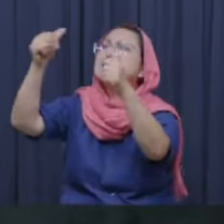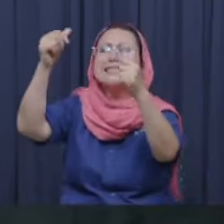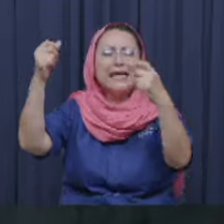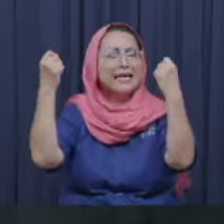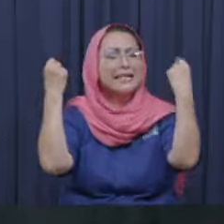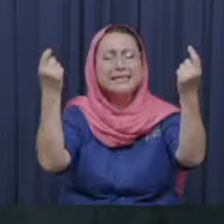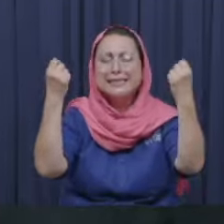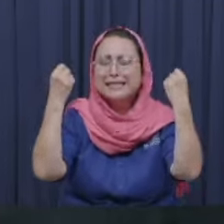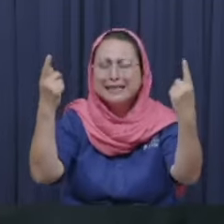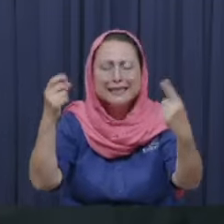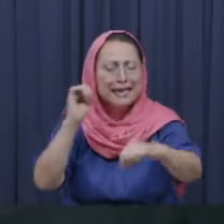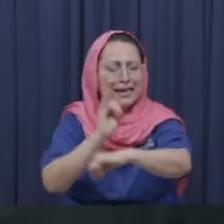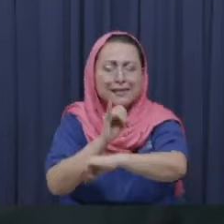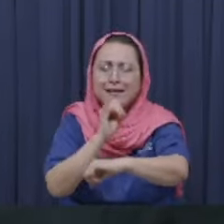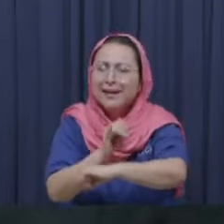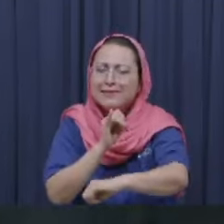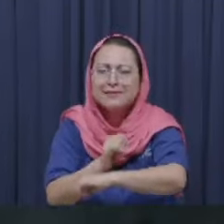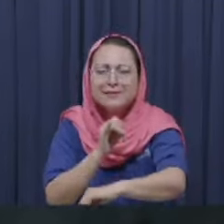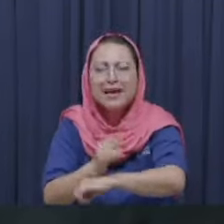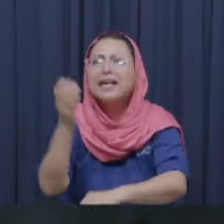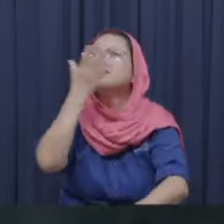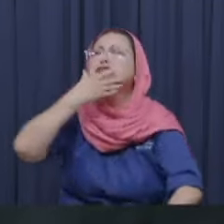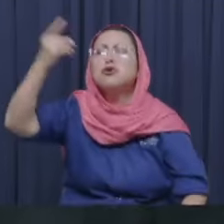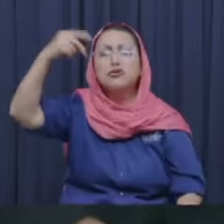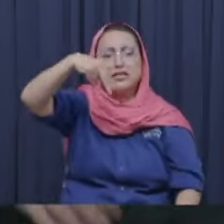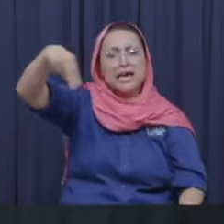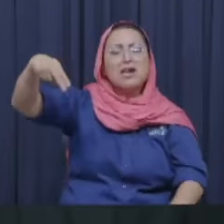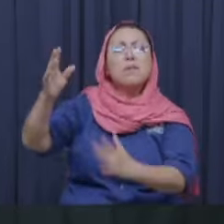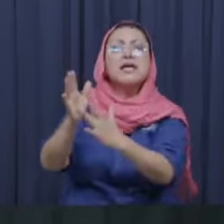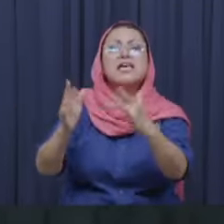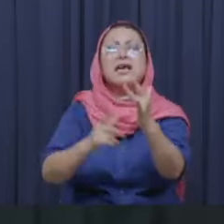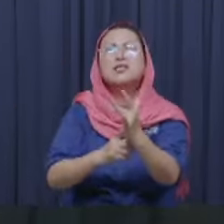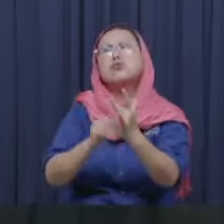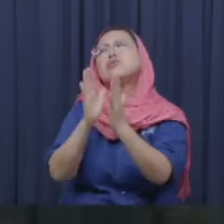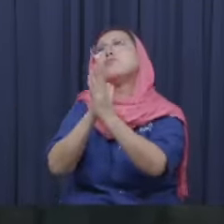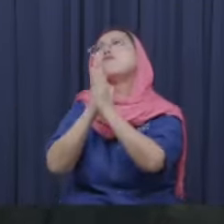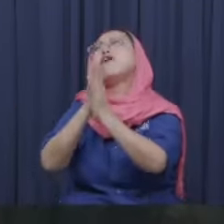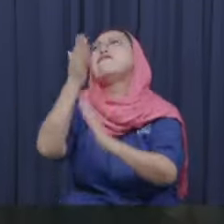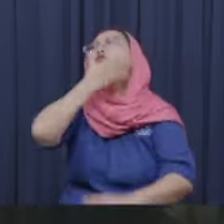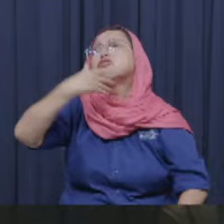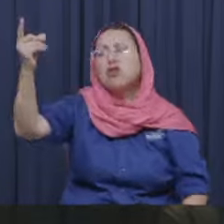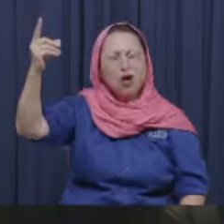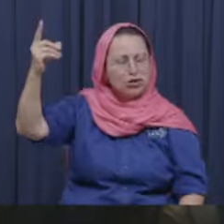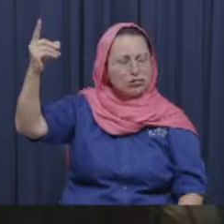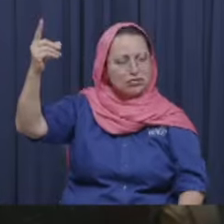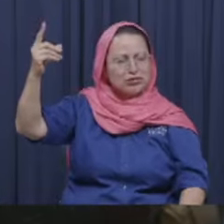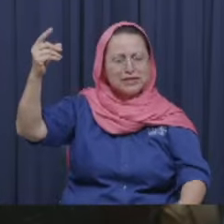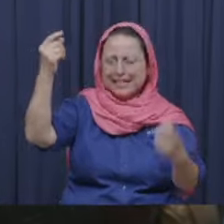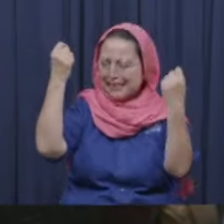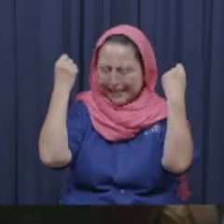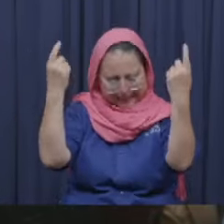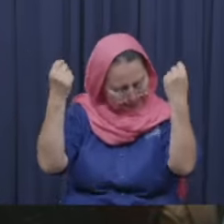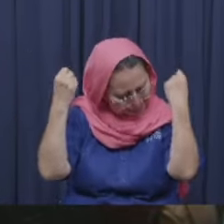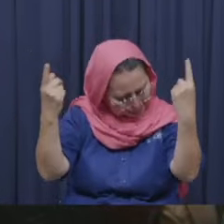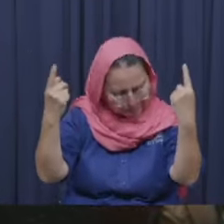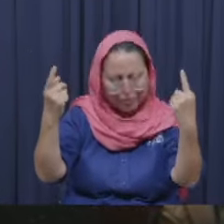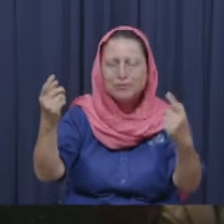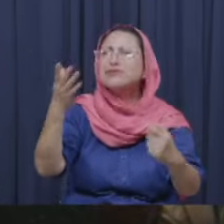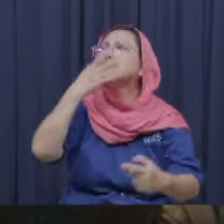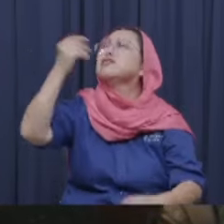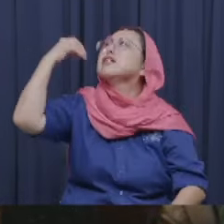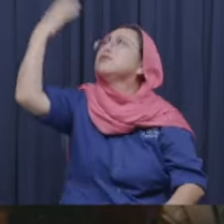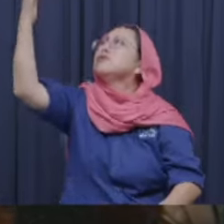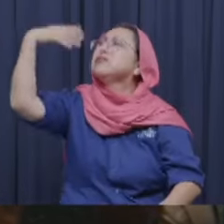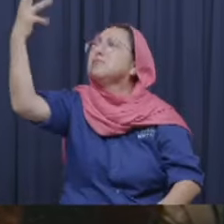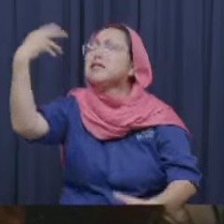Despierta tu pueblo, Señor. En el nombre de Jesús te lo pedimos. Despiértanos con tu Espíritu Santo, que